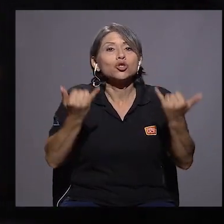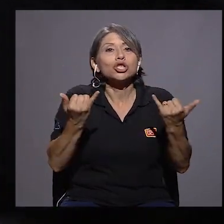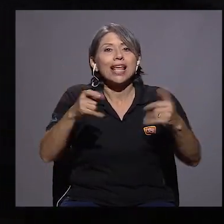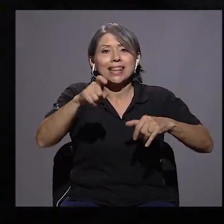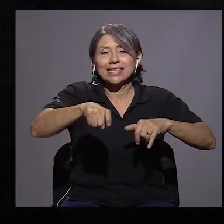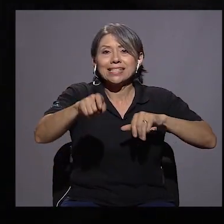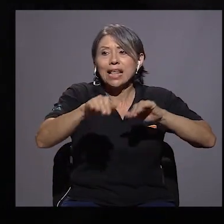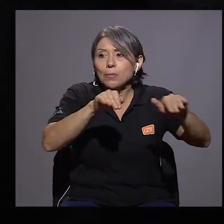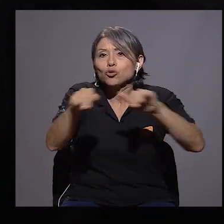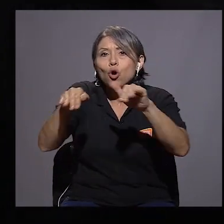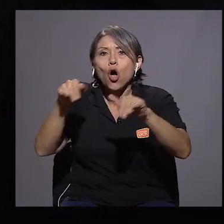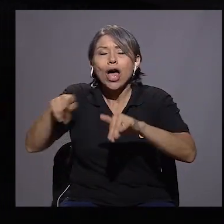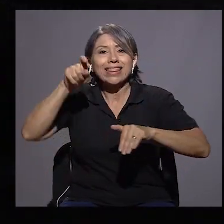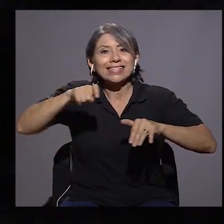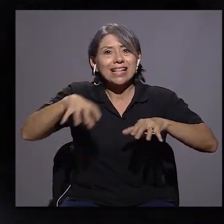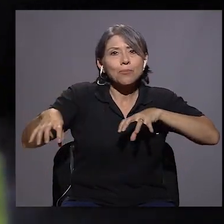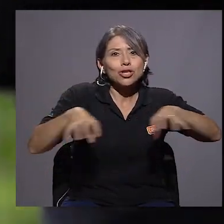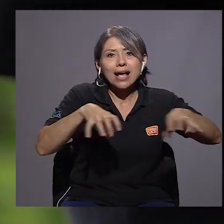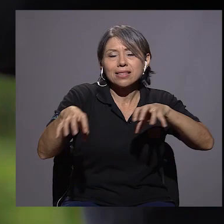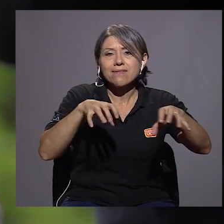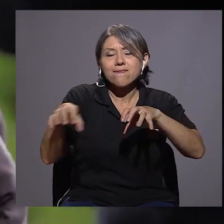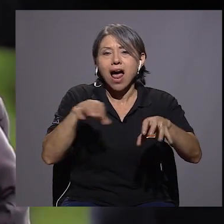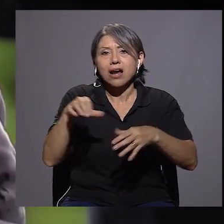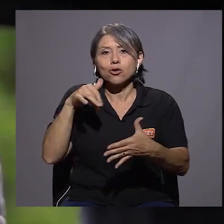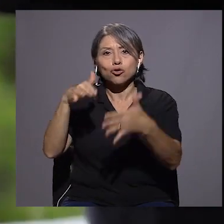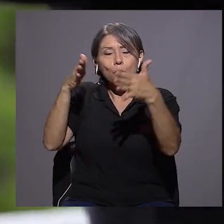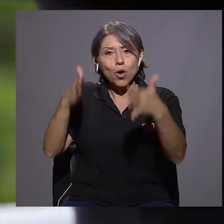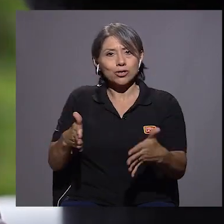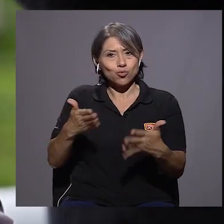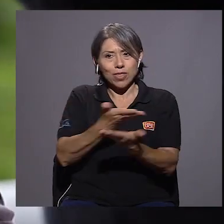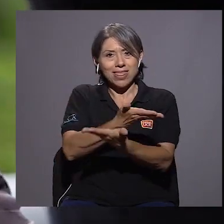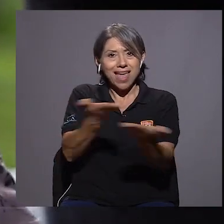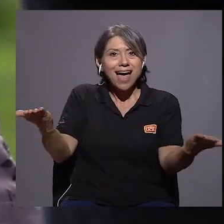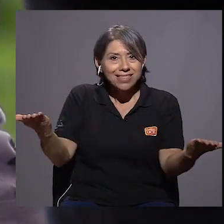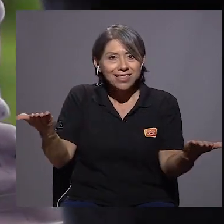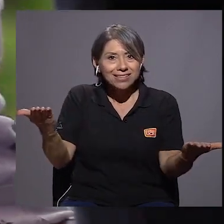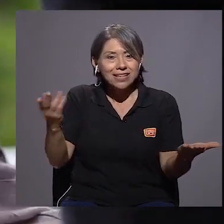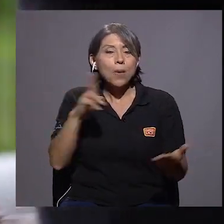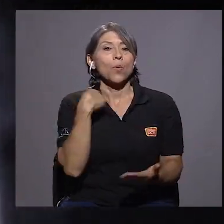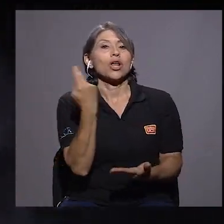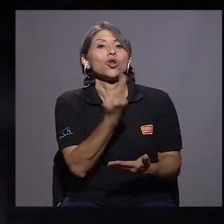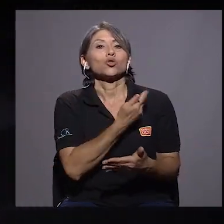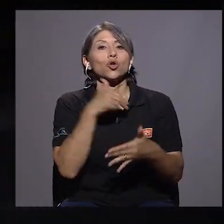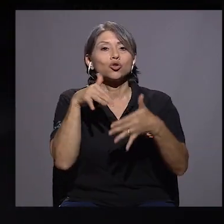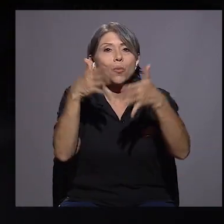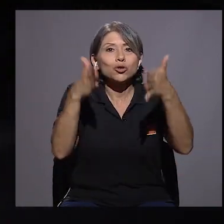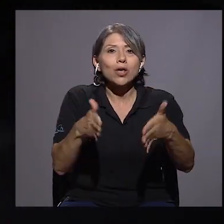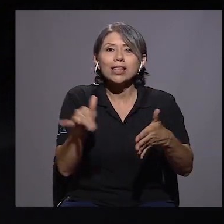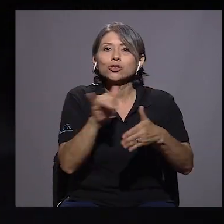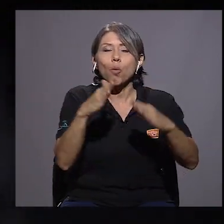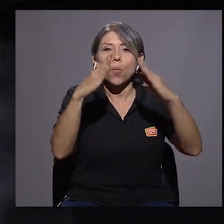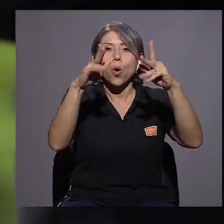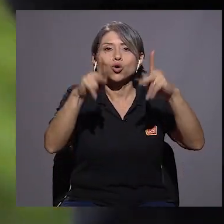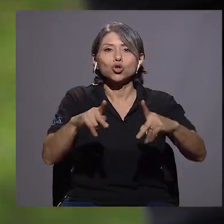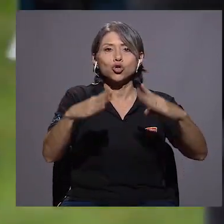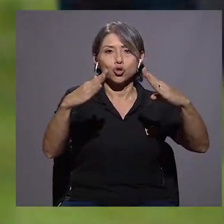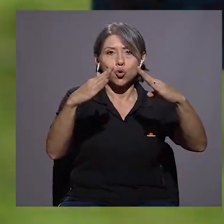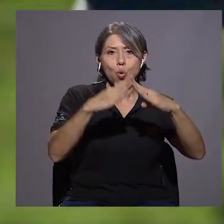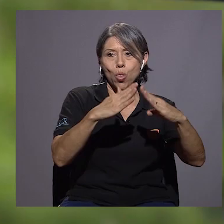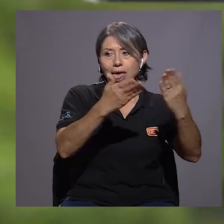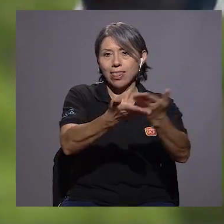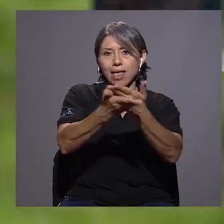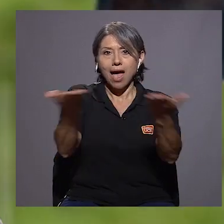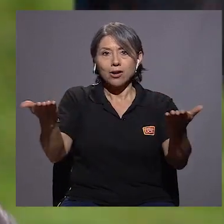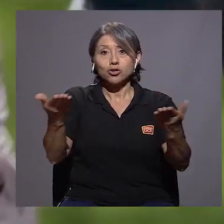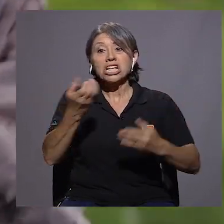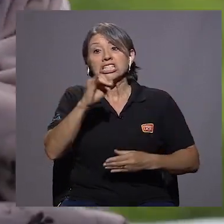necesitamos convocar, necesitamos activarnos como estudiantes, y más que como estudiantes, como ciudadanos y